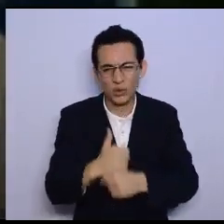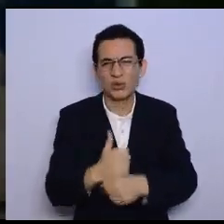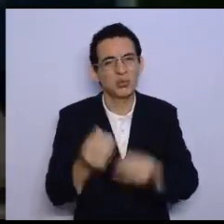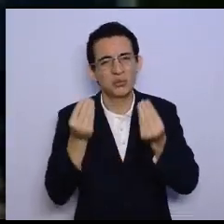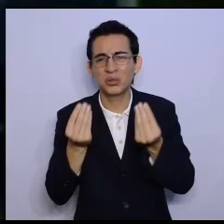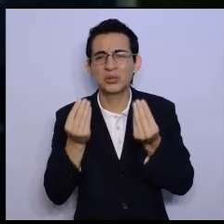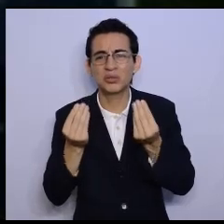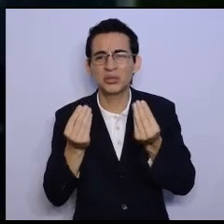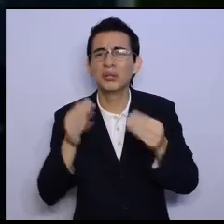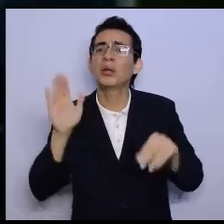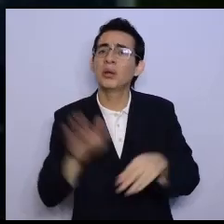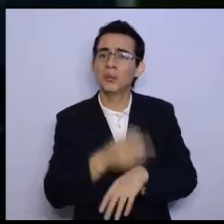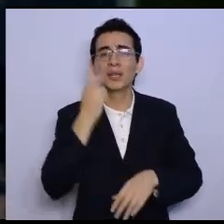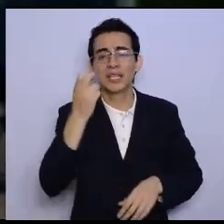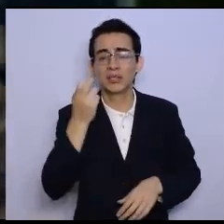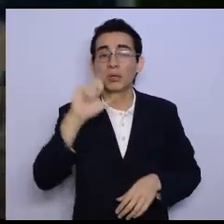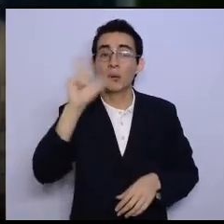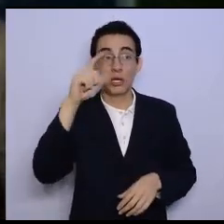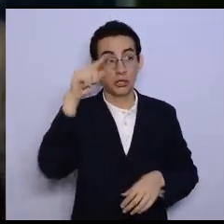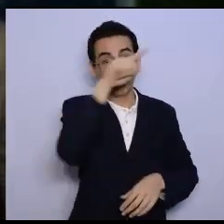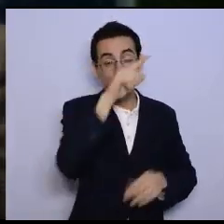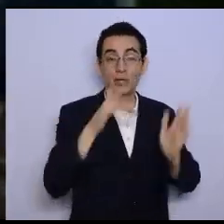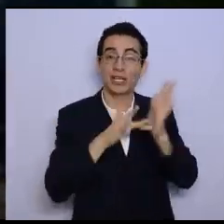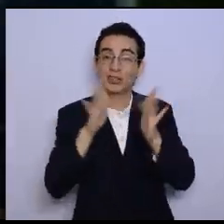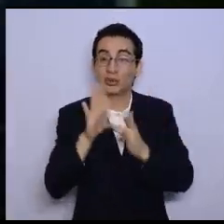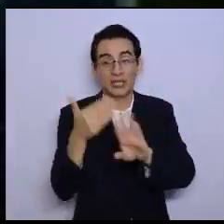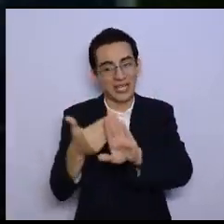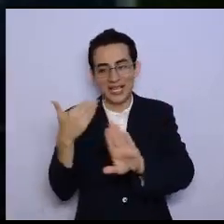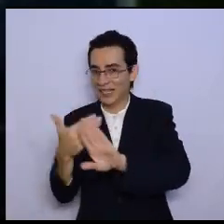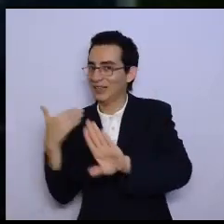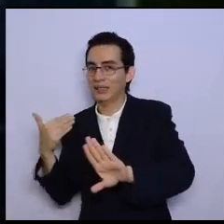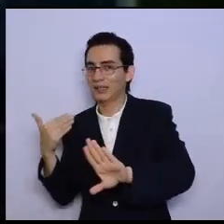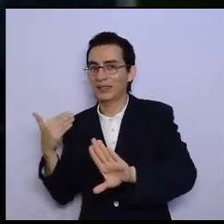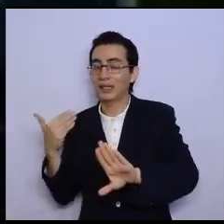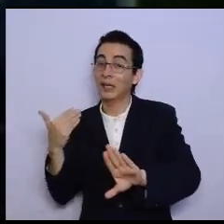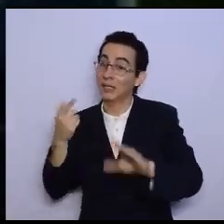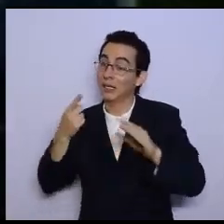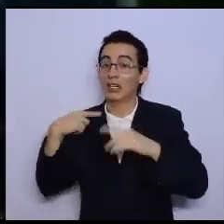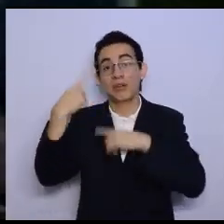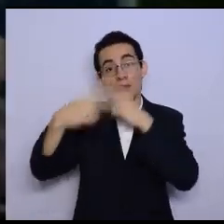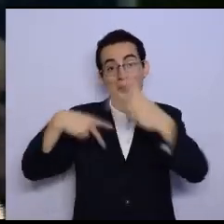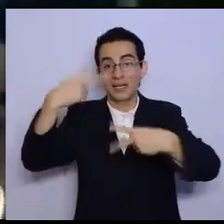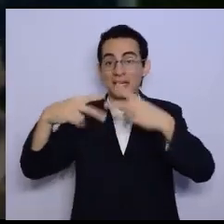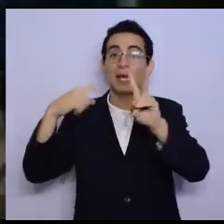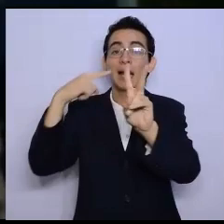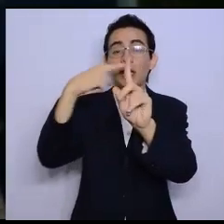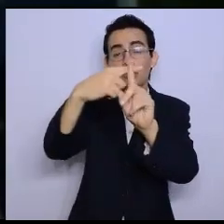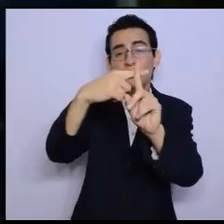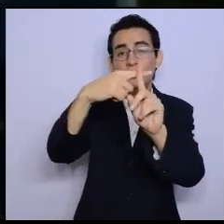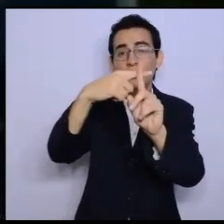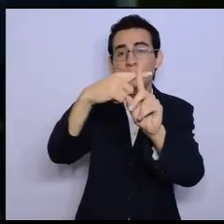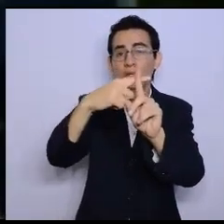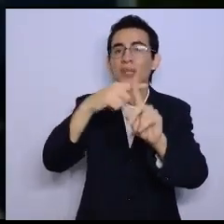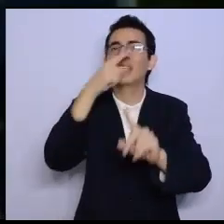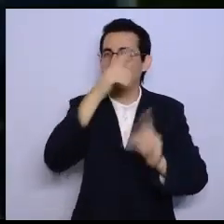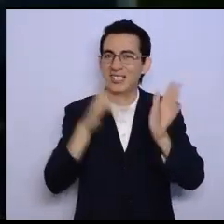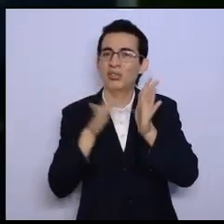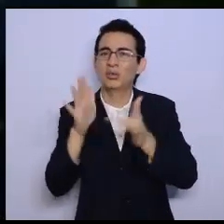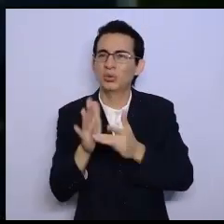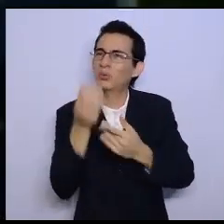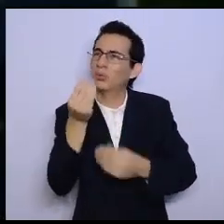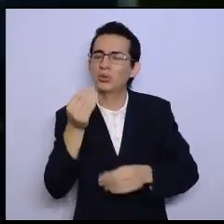de tal manera que cuando estaba allí antes de subir a la cruz, dice la Biblia que era tanta la agonía que Él tenía